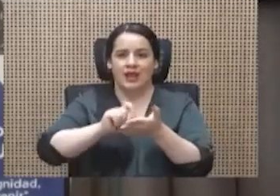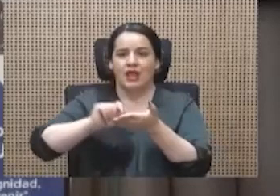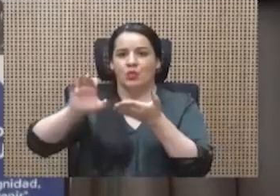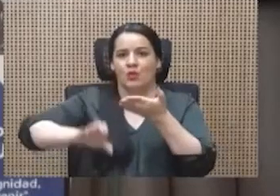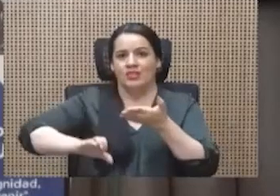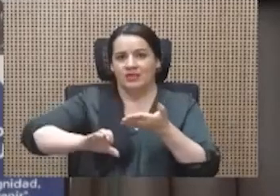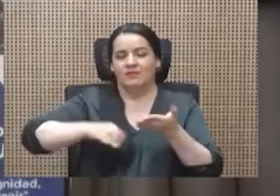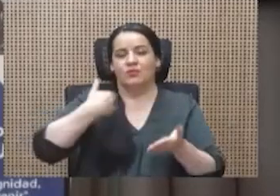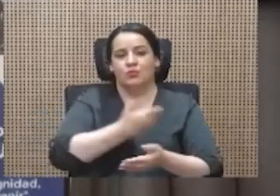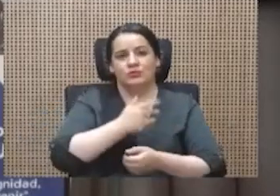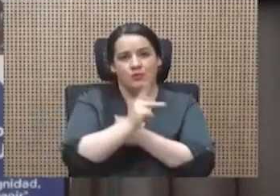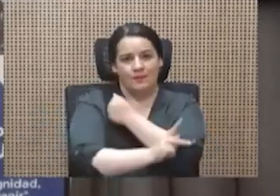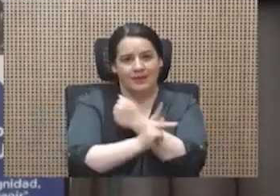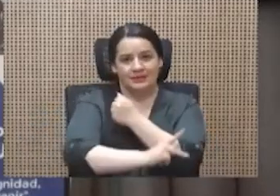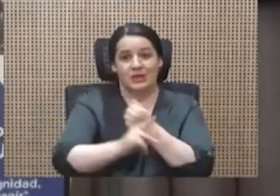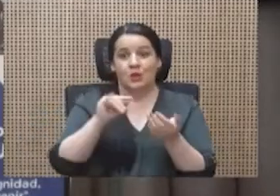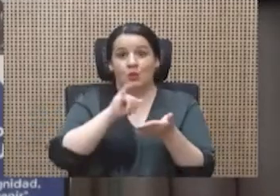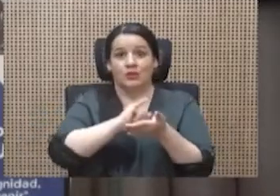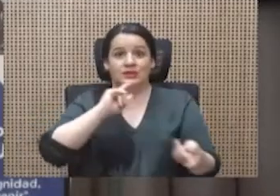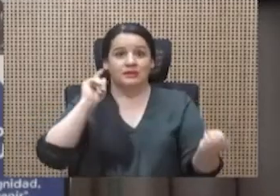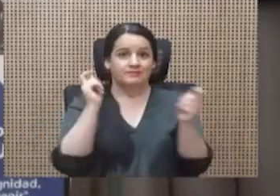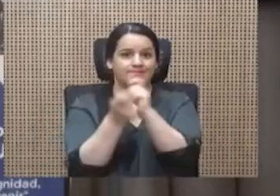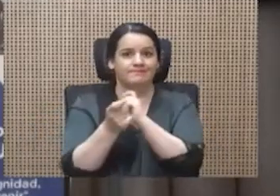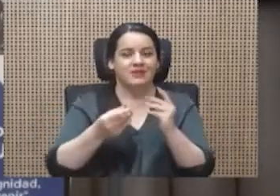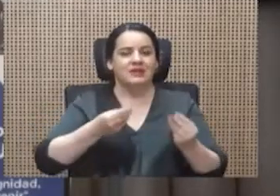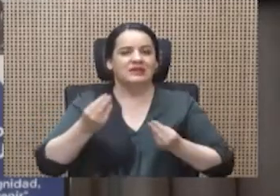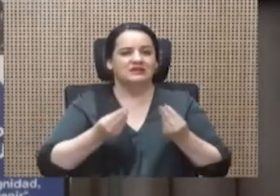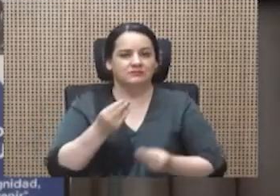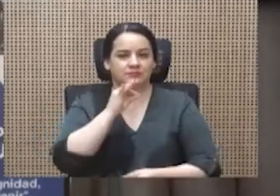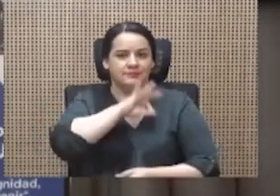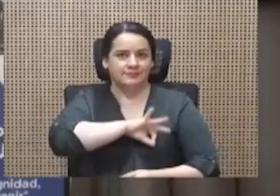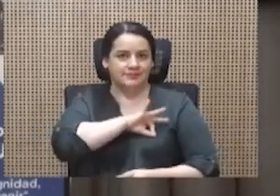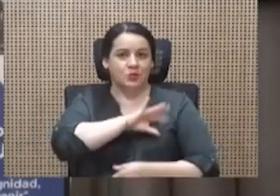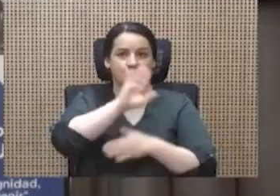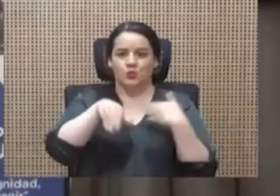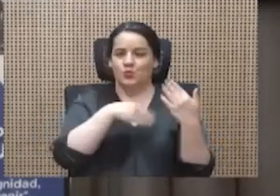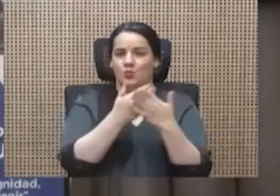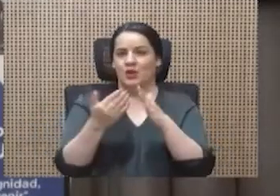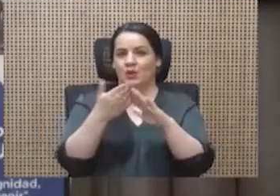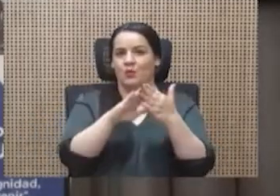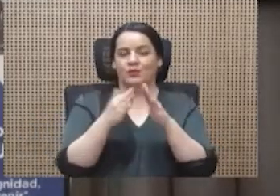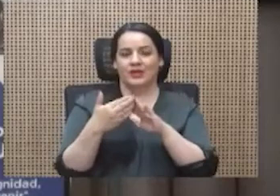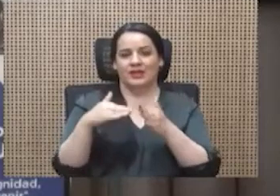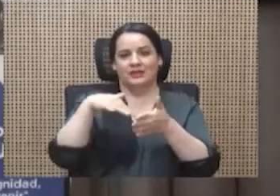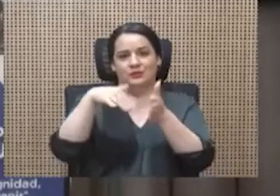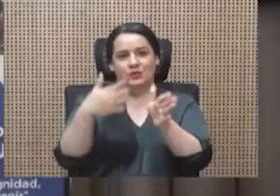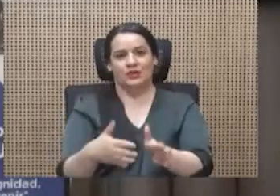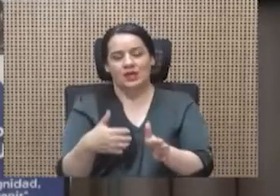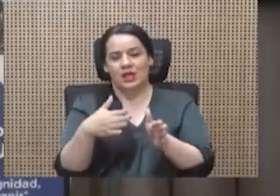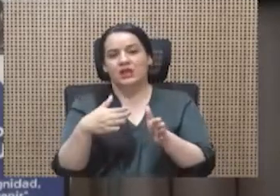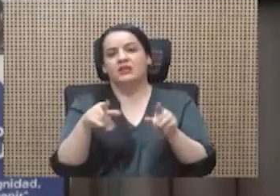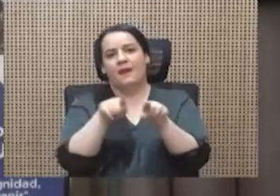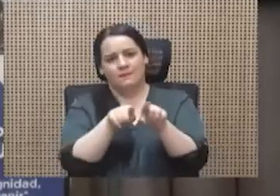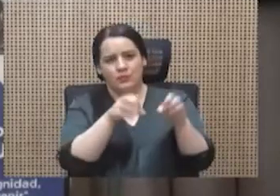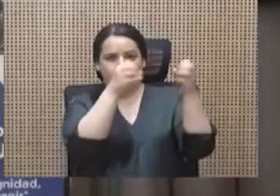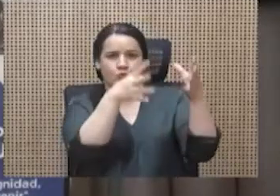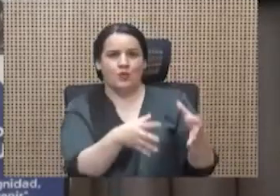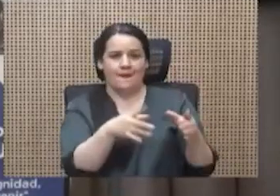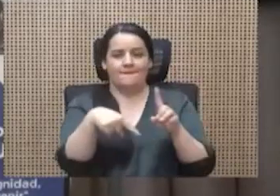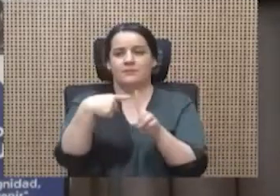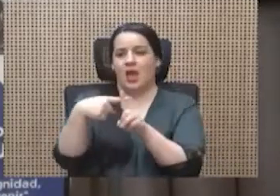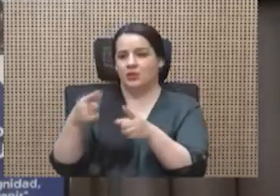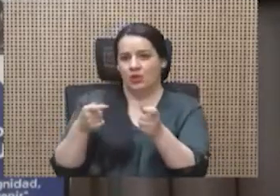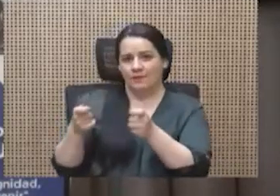país. Con esta transformación resultaría beneficiada toda la comunidad estudiantil, el cuerpo docente y administrativo del